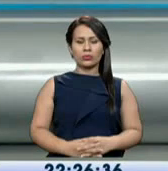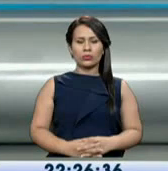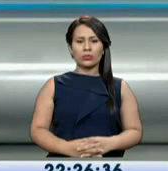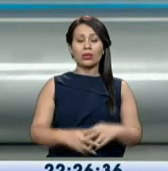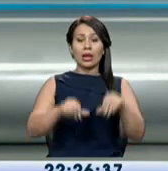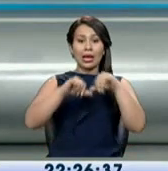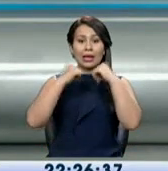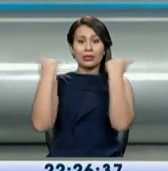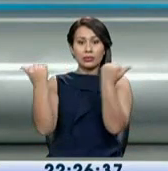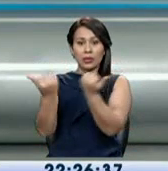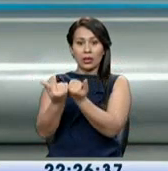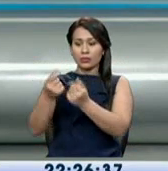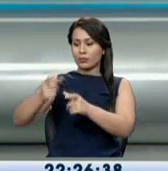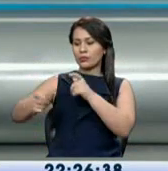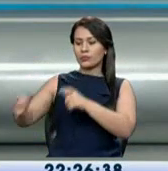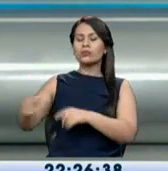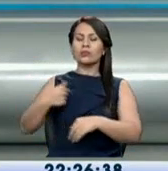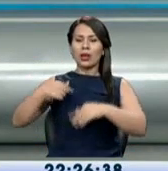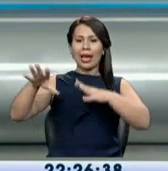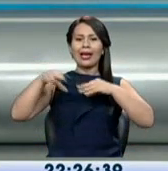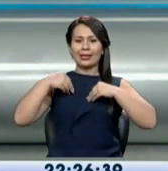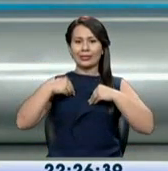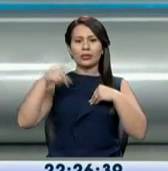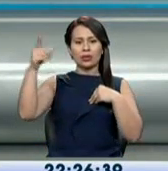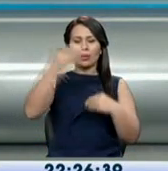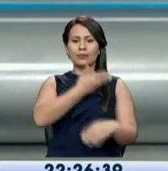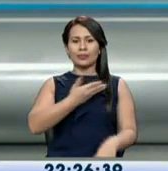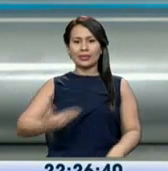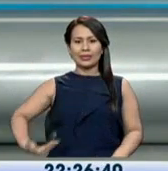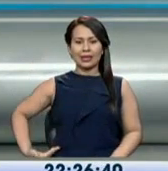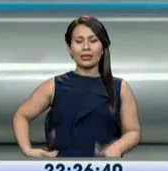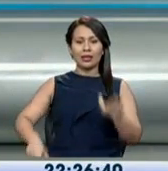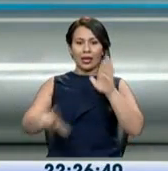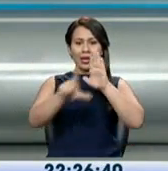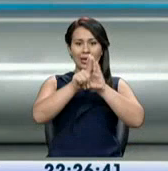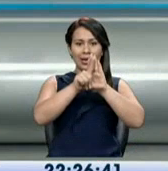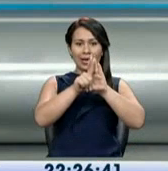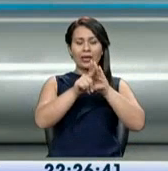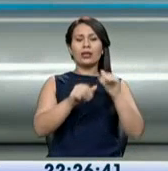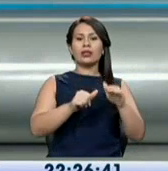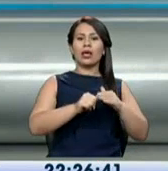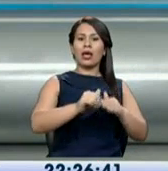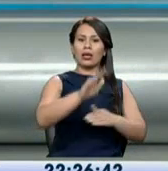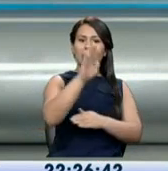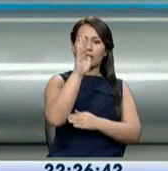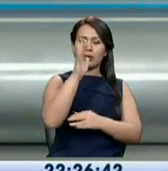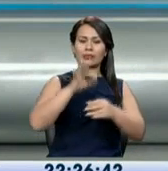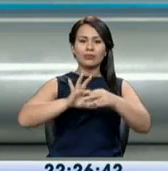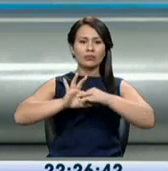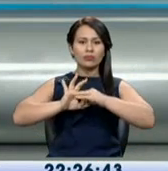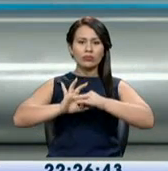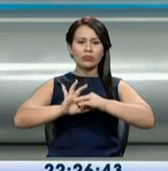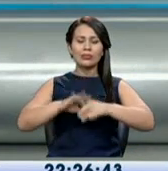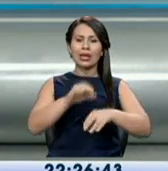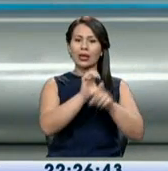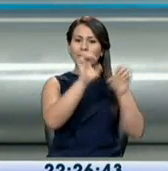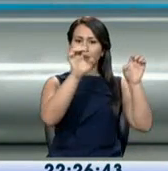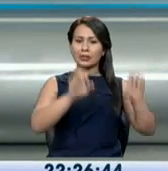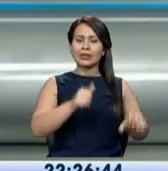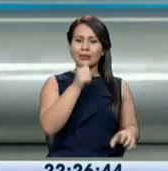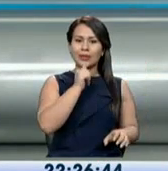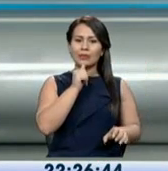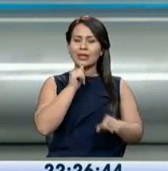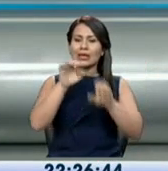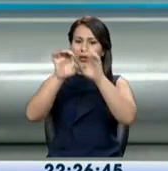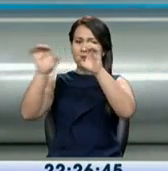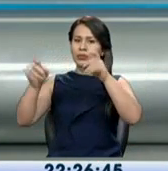La Asamblea se allanó al veto del presidente de la República en la ley de alianza público-privadas que busca atraer la inversión extranjera y